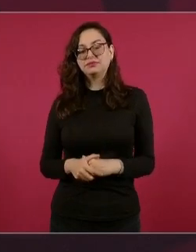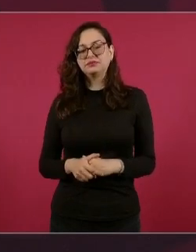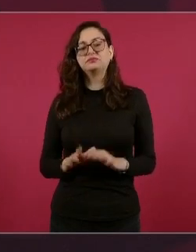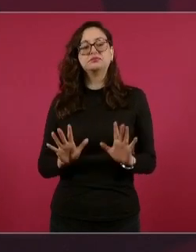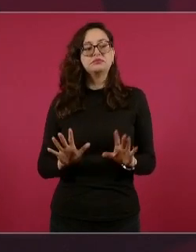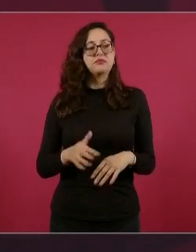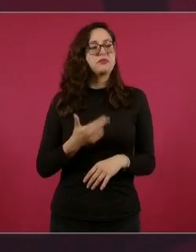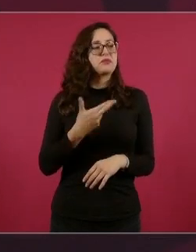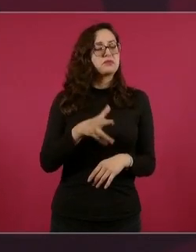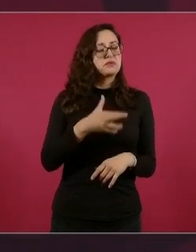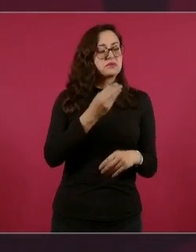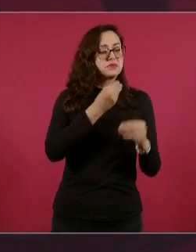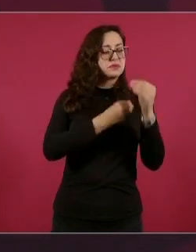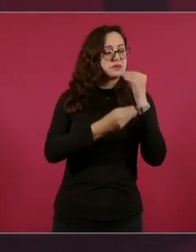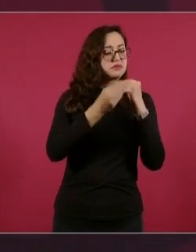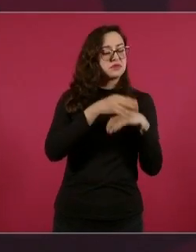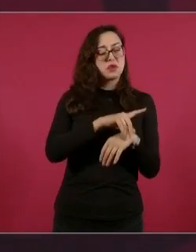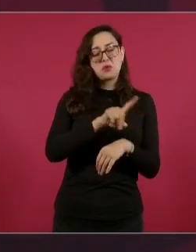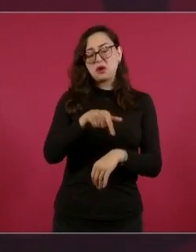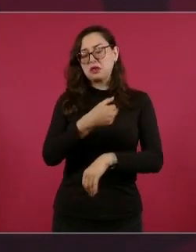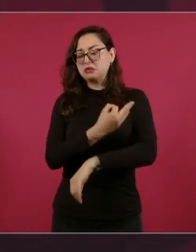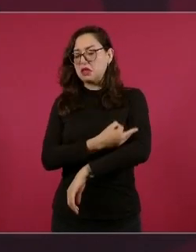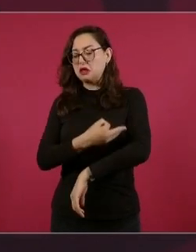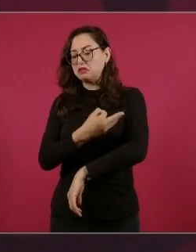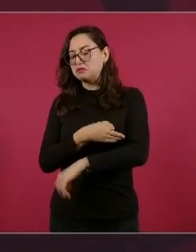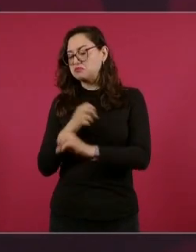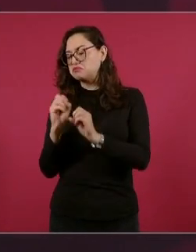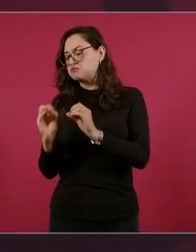regresar un rato a la oficina y vamos